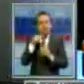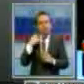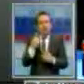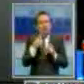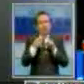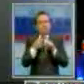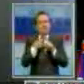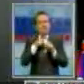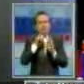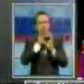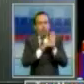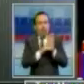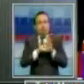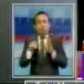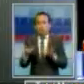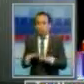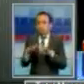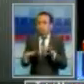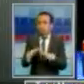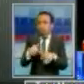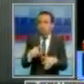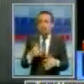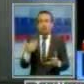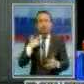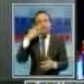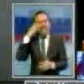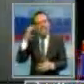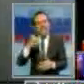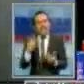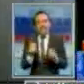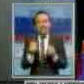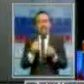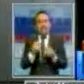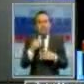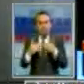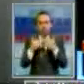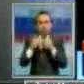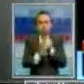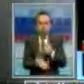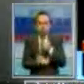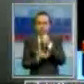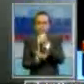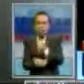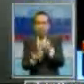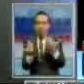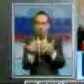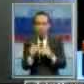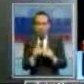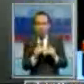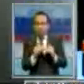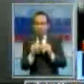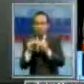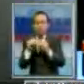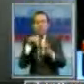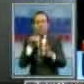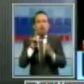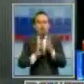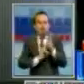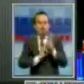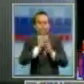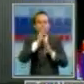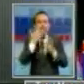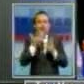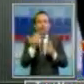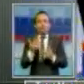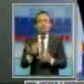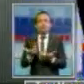en el programa, lo vamos a seguir sacando adelante. Yo creo que la clave está en la sustentabilidad de los recursos. Aquí se evalúa el crecimiento económico, pero nadie dice si los